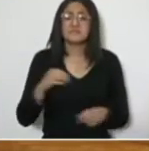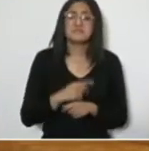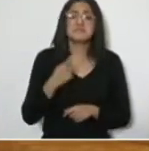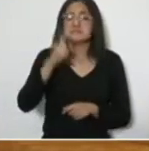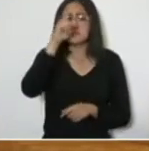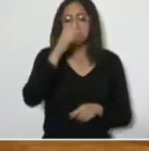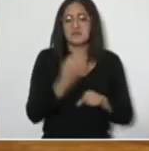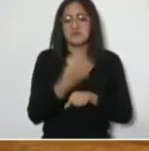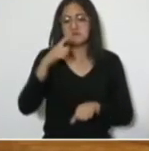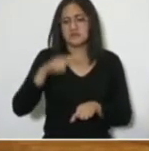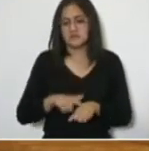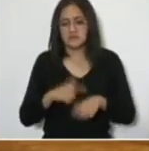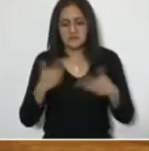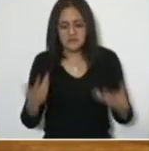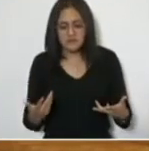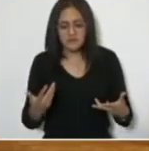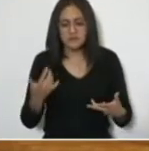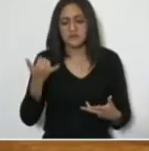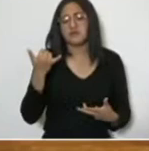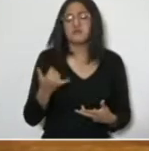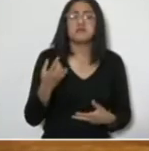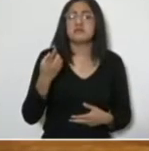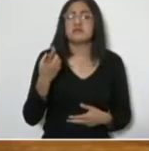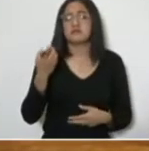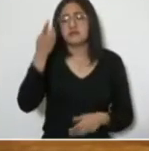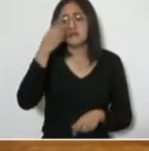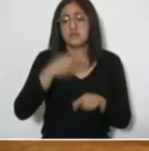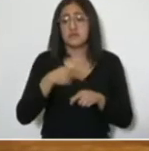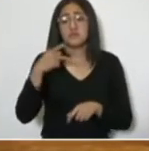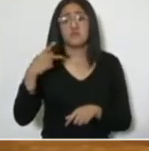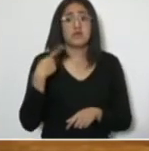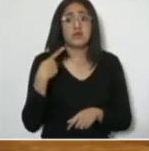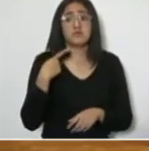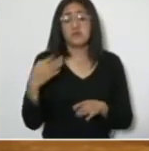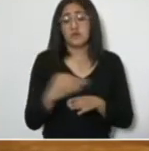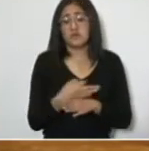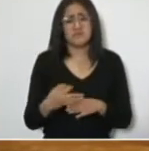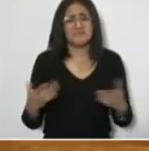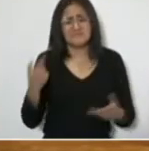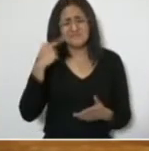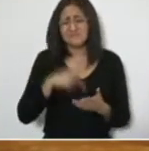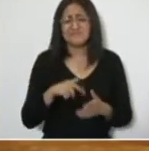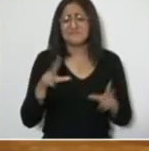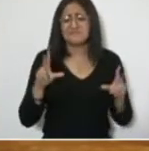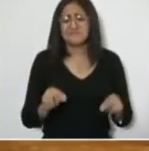Consejo Estatal y la dirección política de Morena, ¿no? En absoluto.